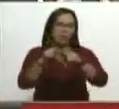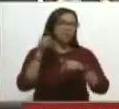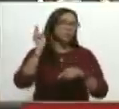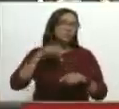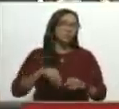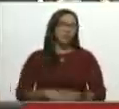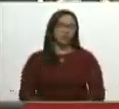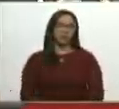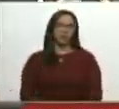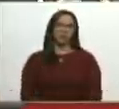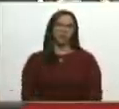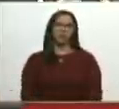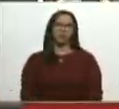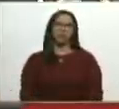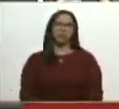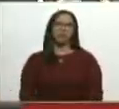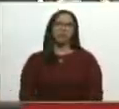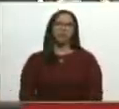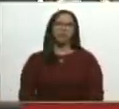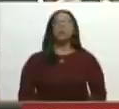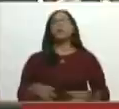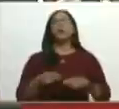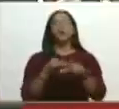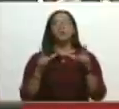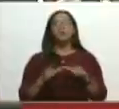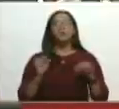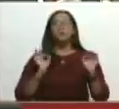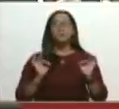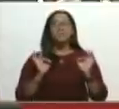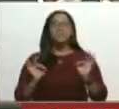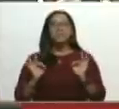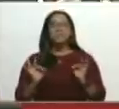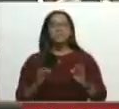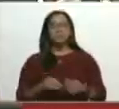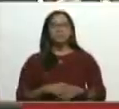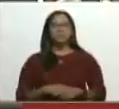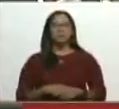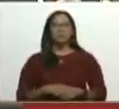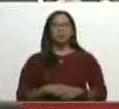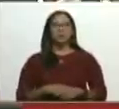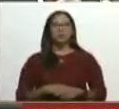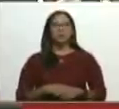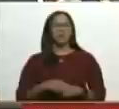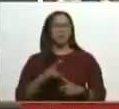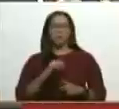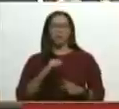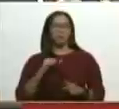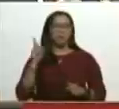Jamás. Tienen una condición especialísima. Y no son ellos